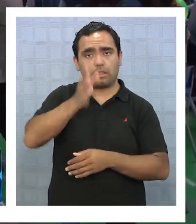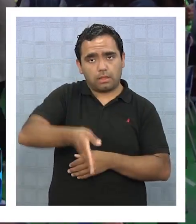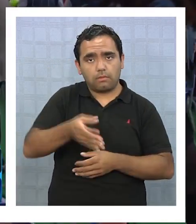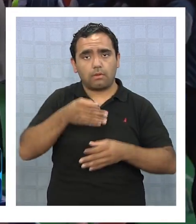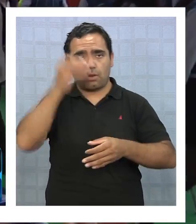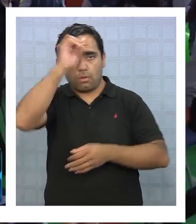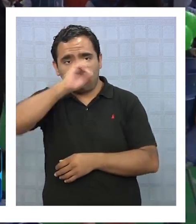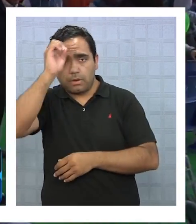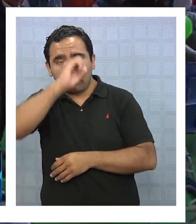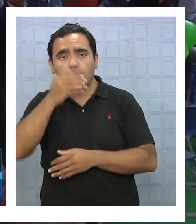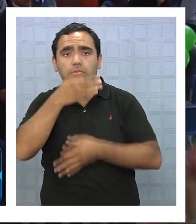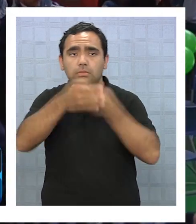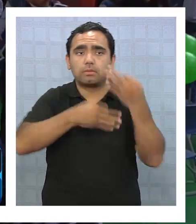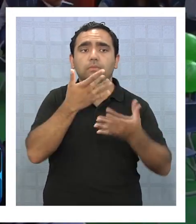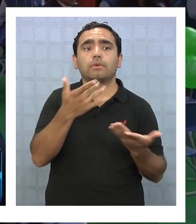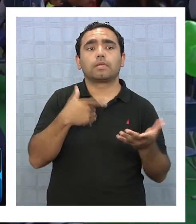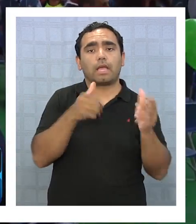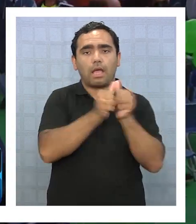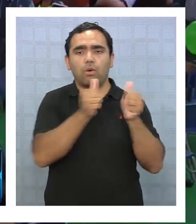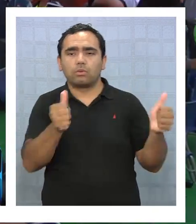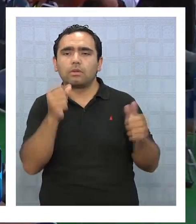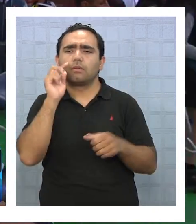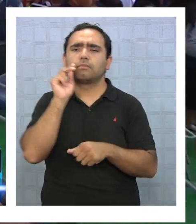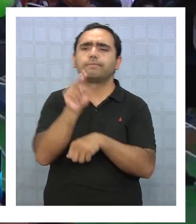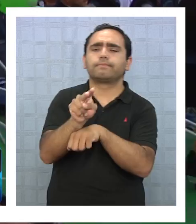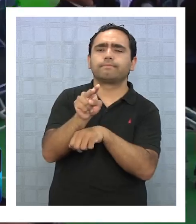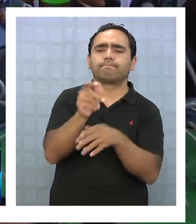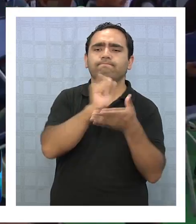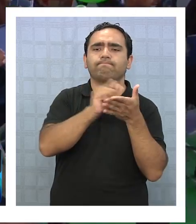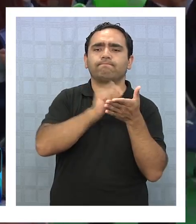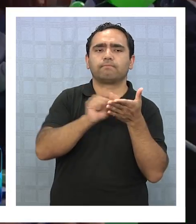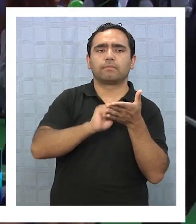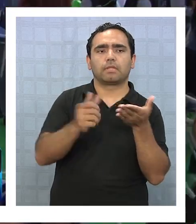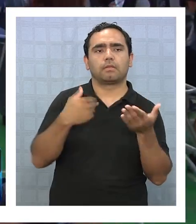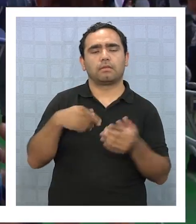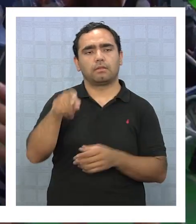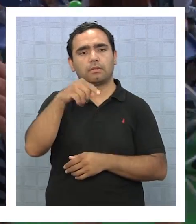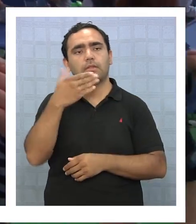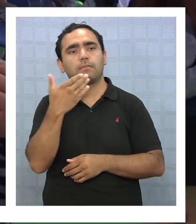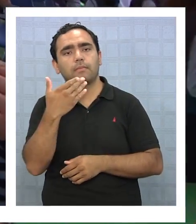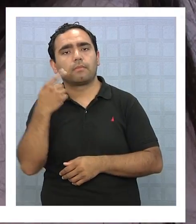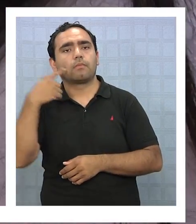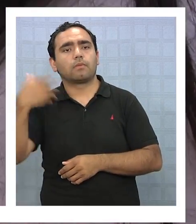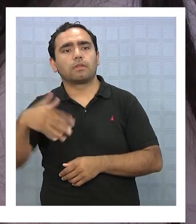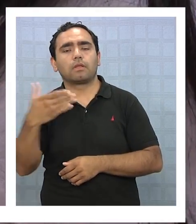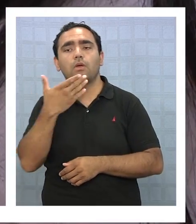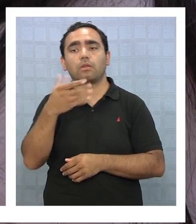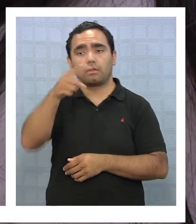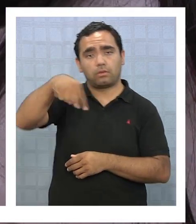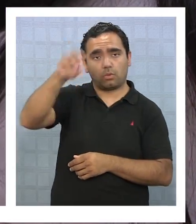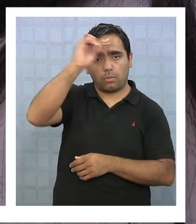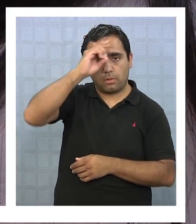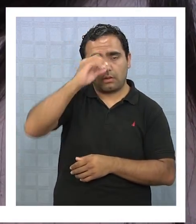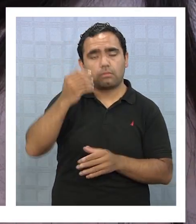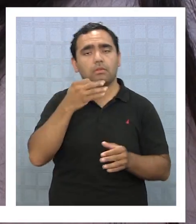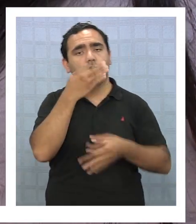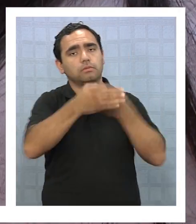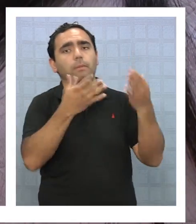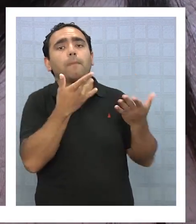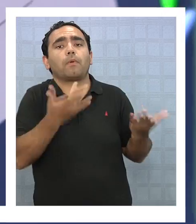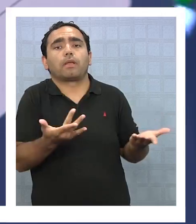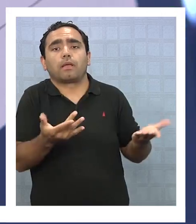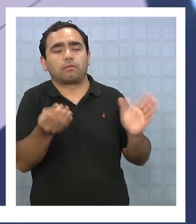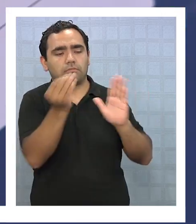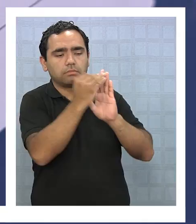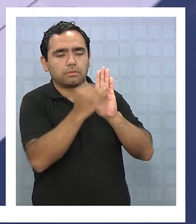que opinar porque van a tener una autoridad que lo esté escuchando y que también les he mencionado que es importante que cuando opinen den su fundamento para que sean tomados